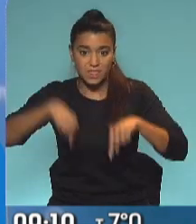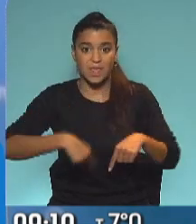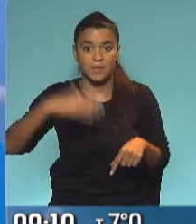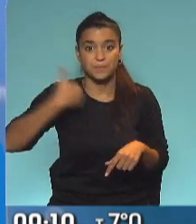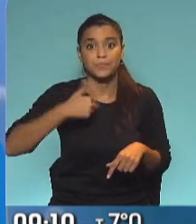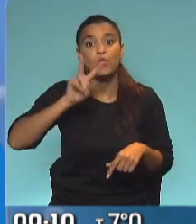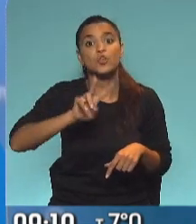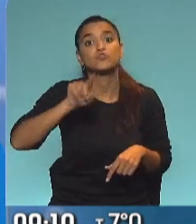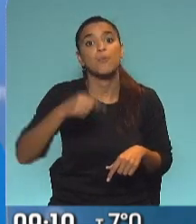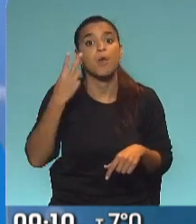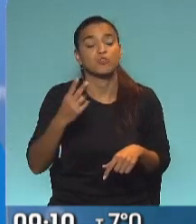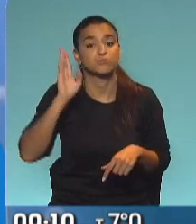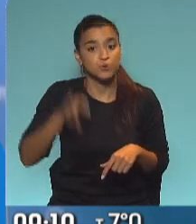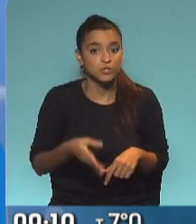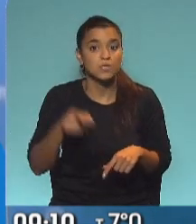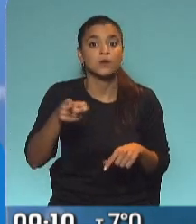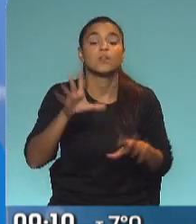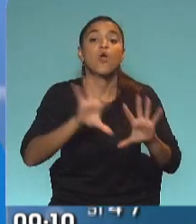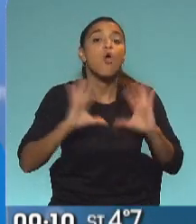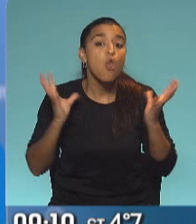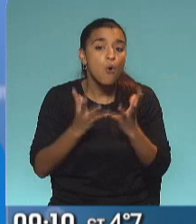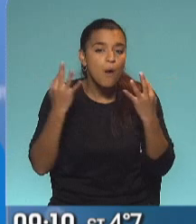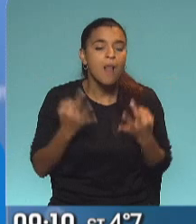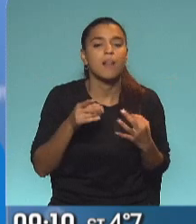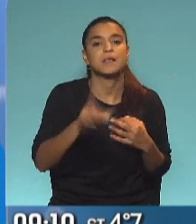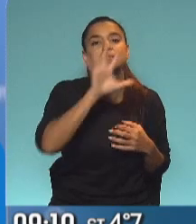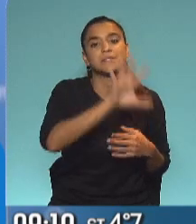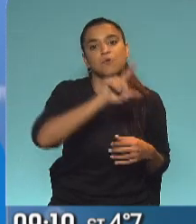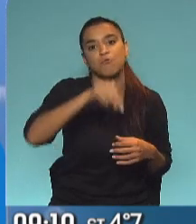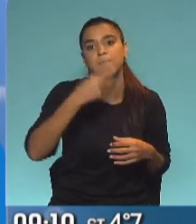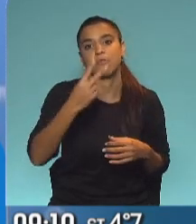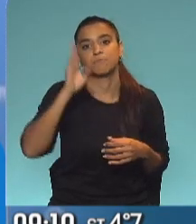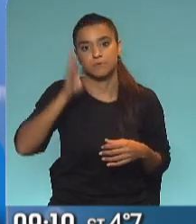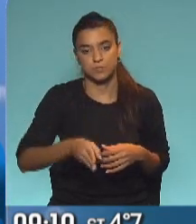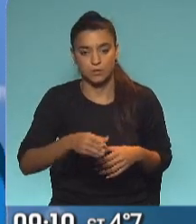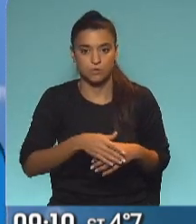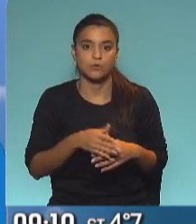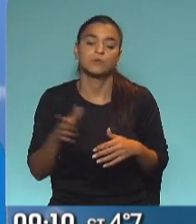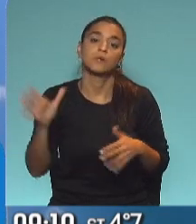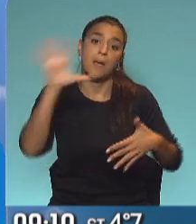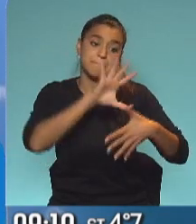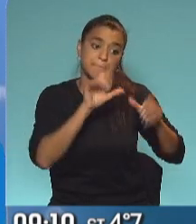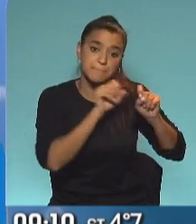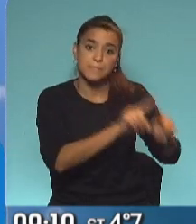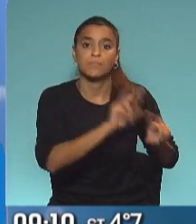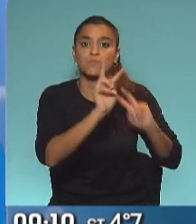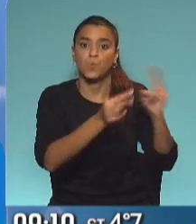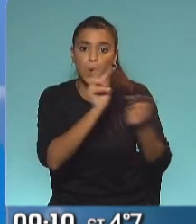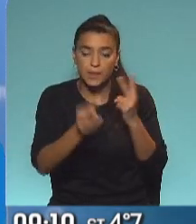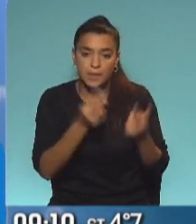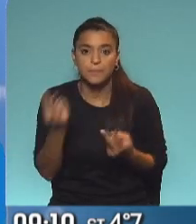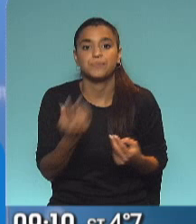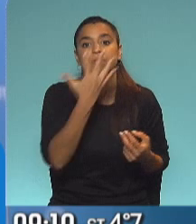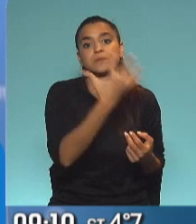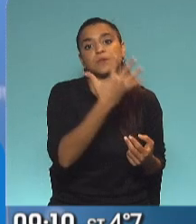es del 2,2%, a nivel global es del 5,2% y a nivel americano la tasa de letalidad es